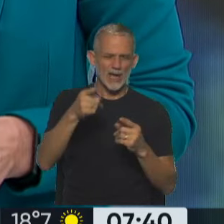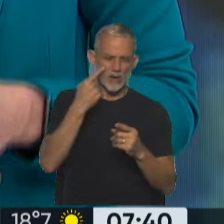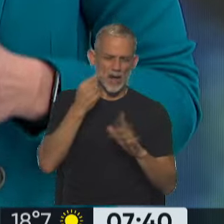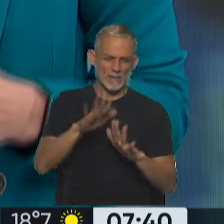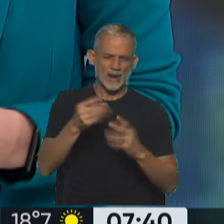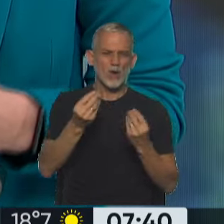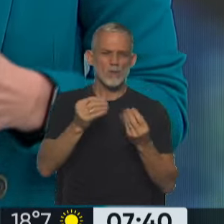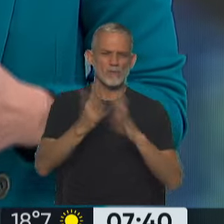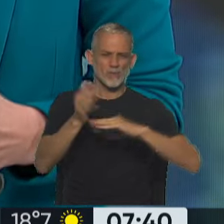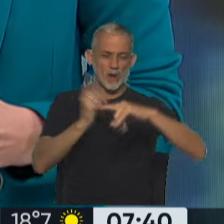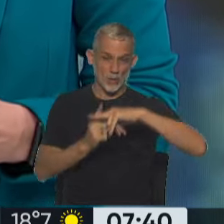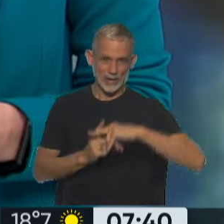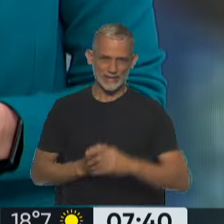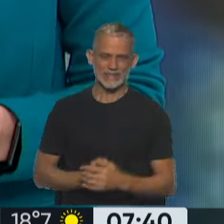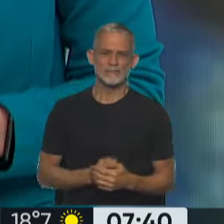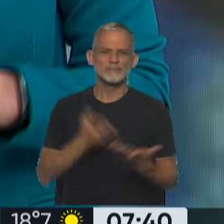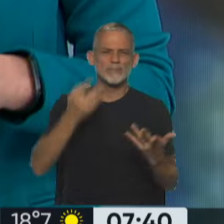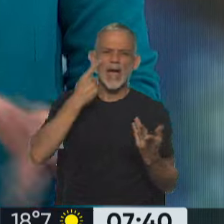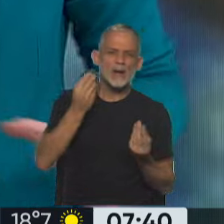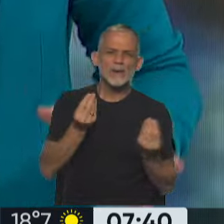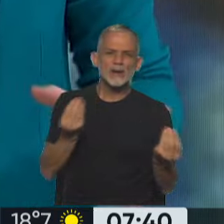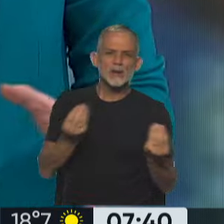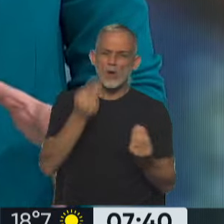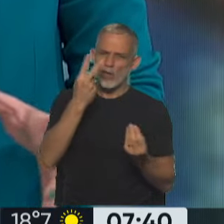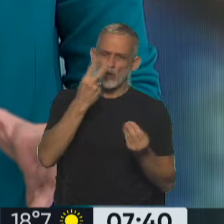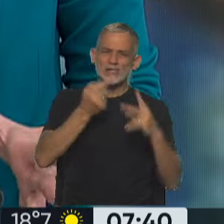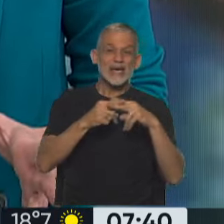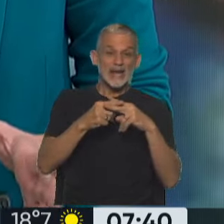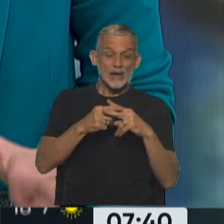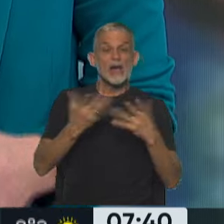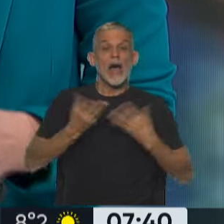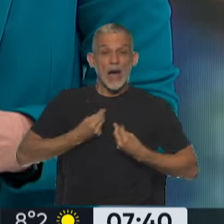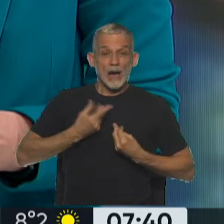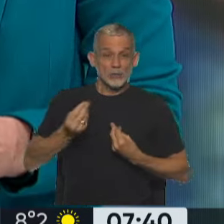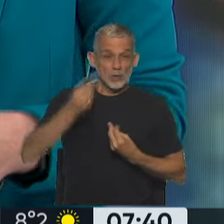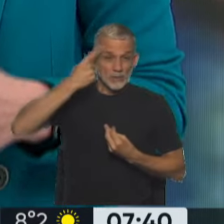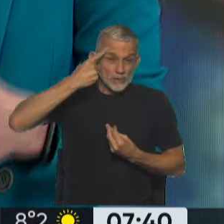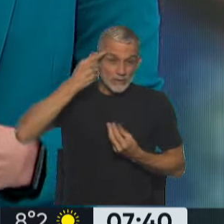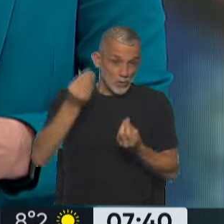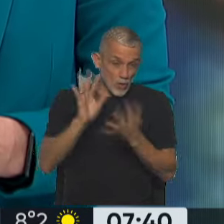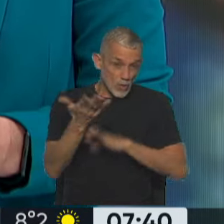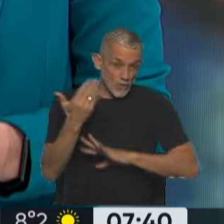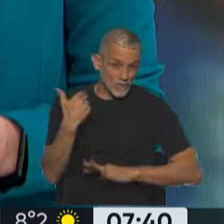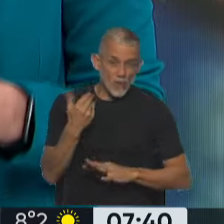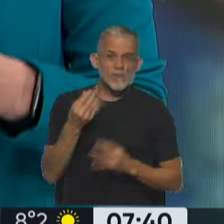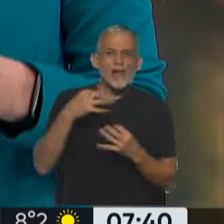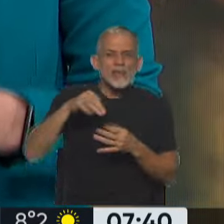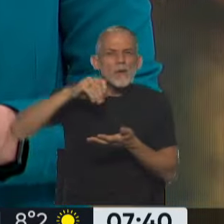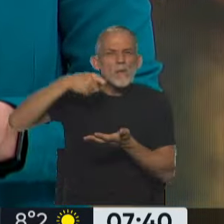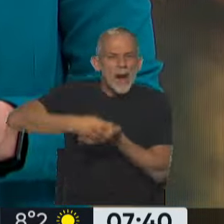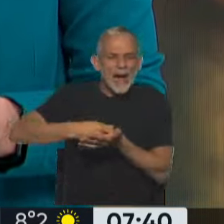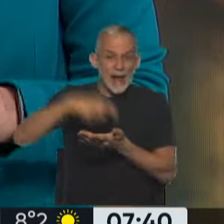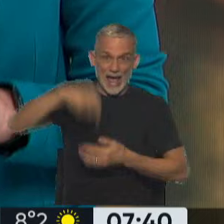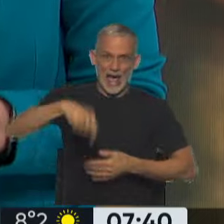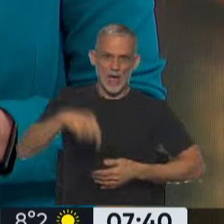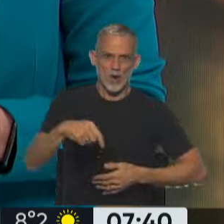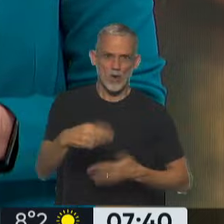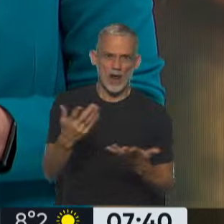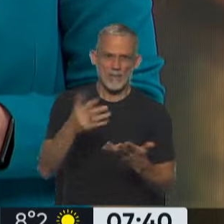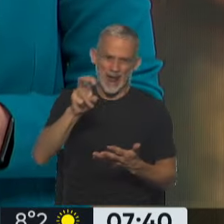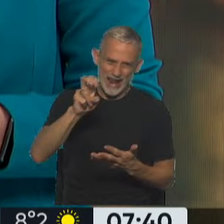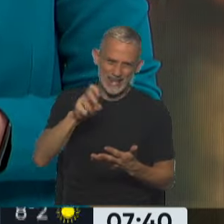ver. Sea como sea, vamos a ver dos herramientas que nos van a ayudar a pensar cuánto deberíamos pagar ahora y qué